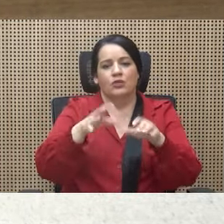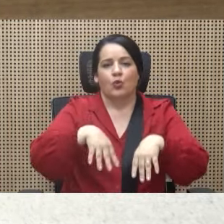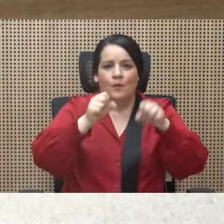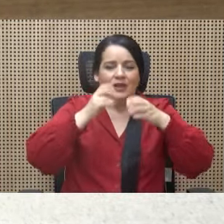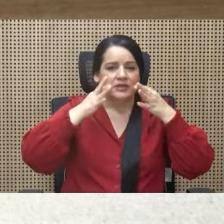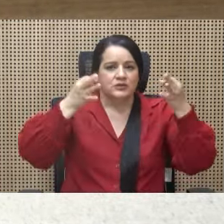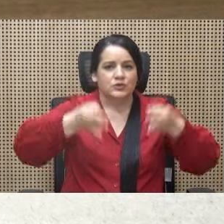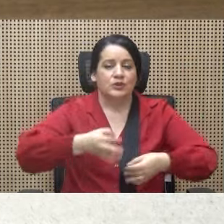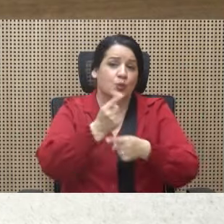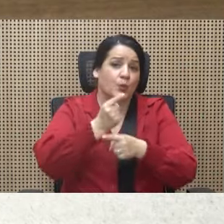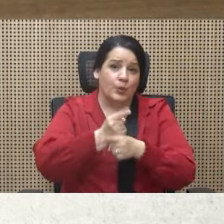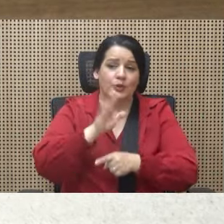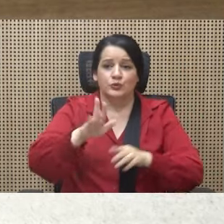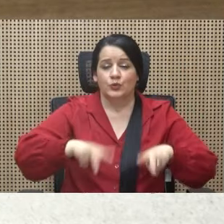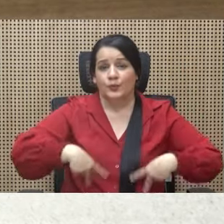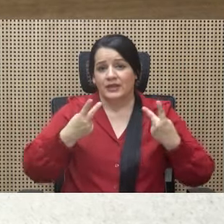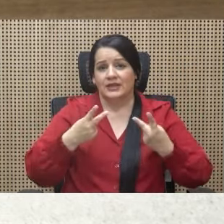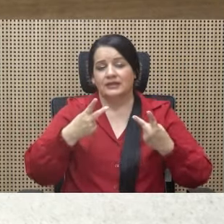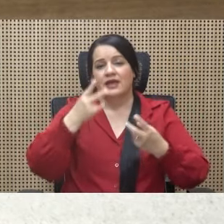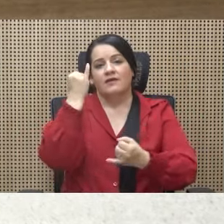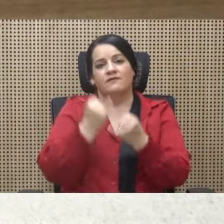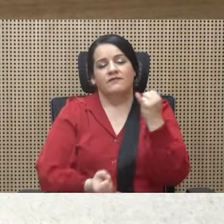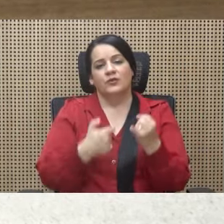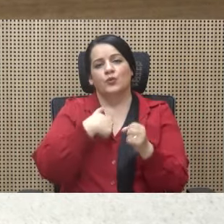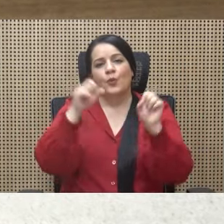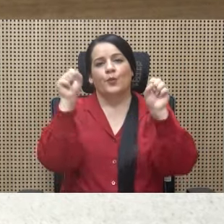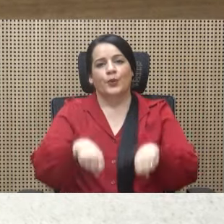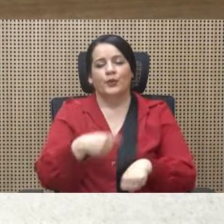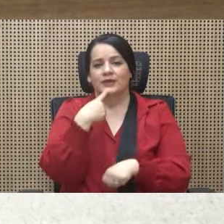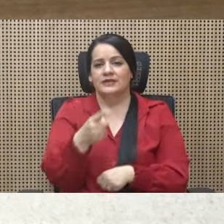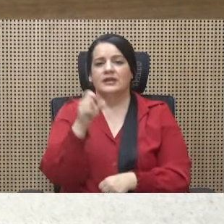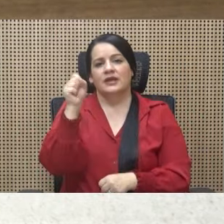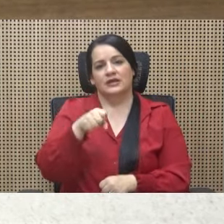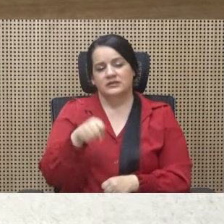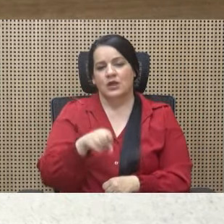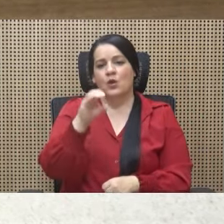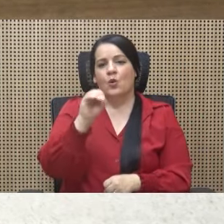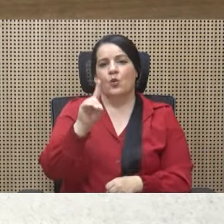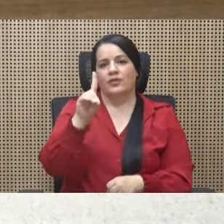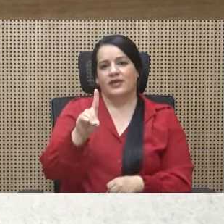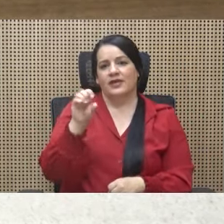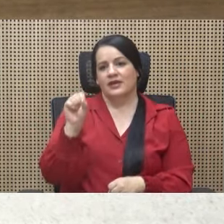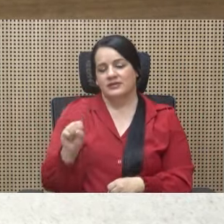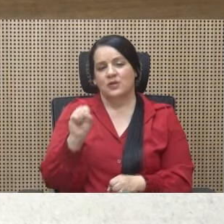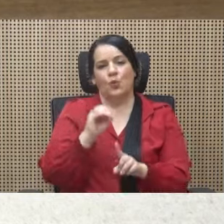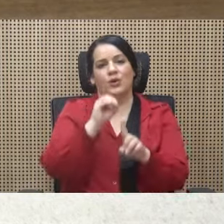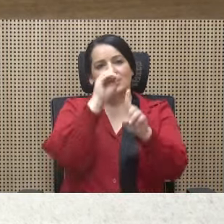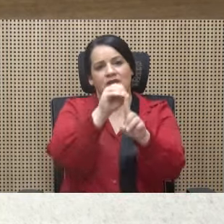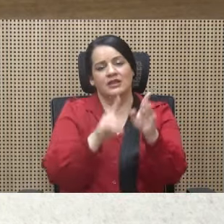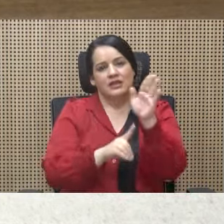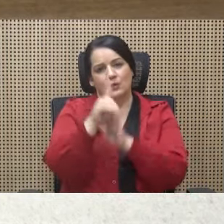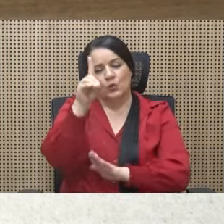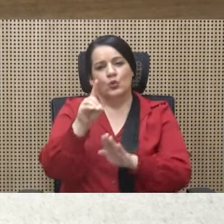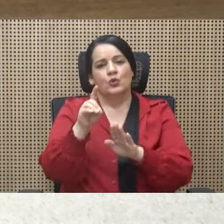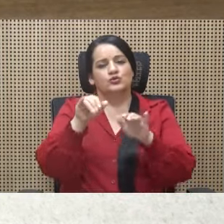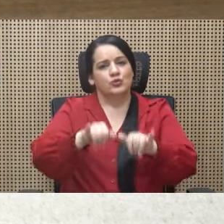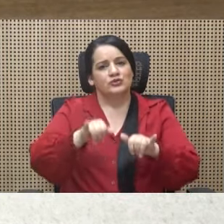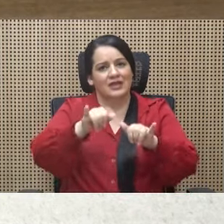vidas eh Y finalmente puedo decir que en efecto de los ods los objetivos de desarrollo sostenible